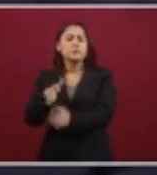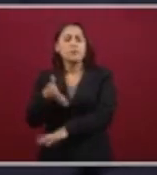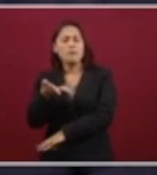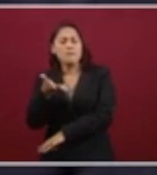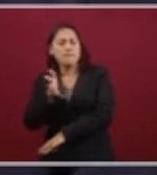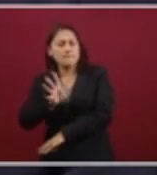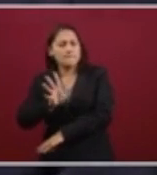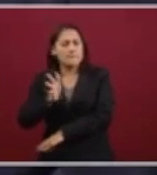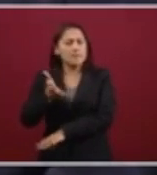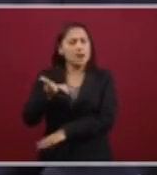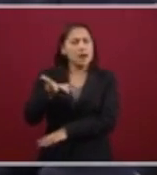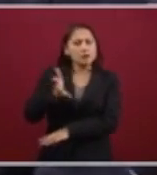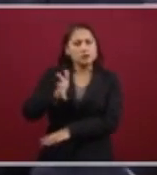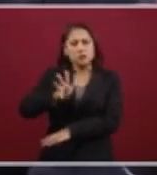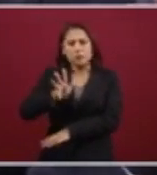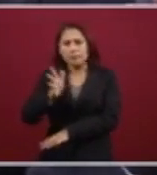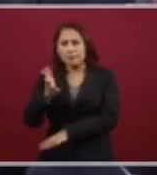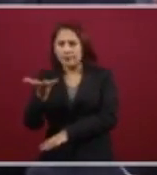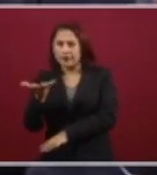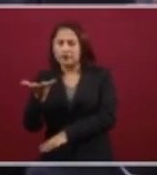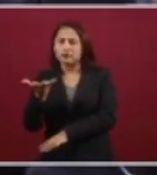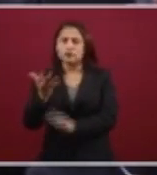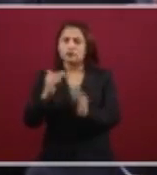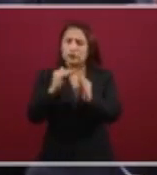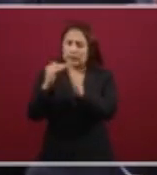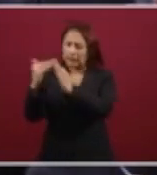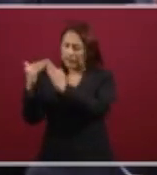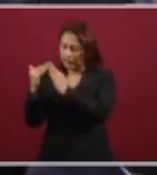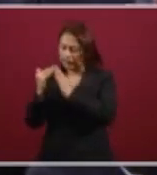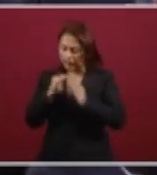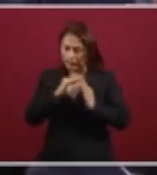la mitad de los hogares del país.